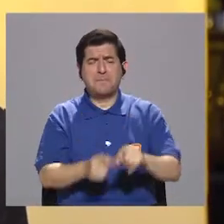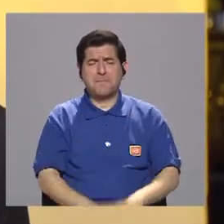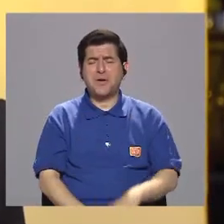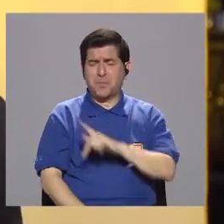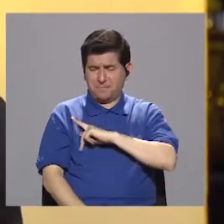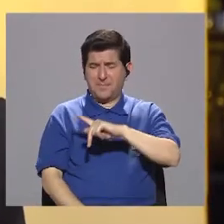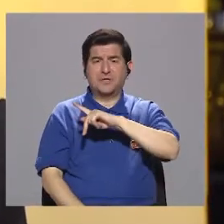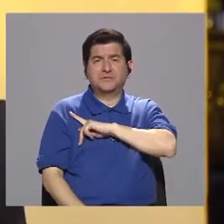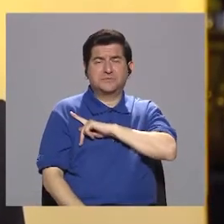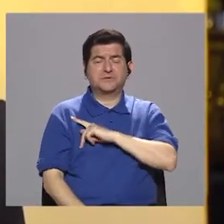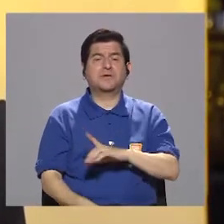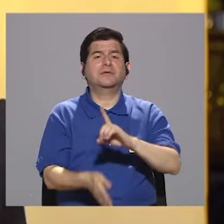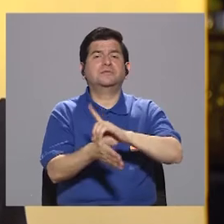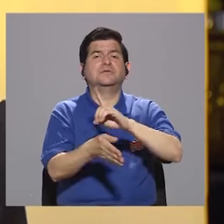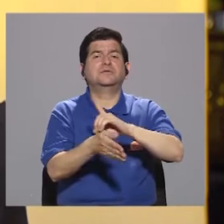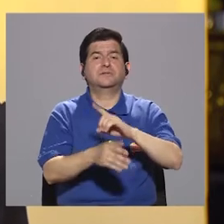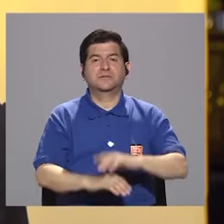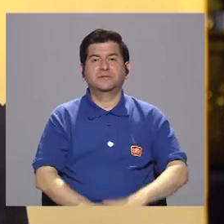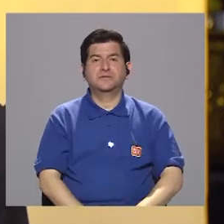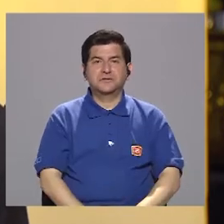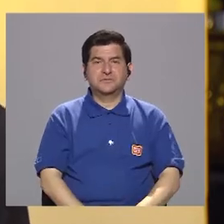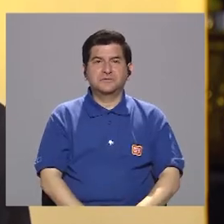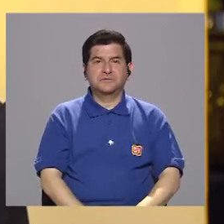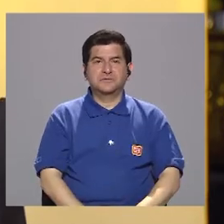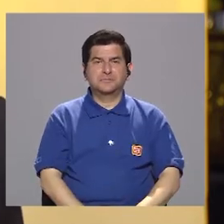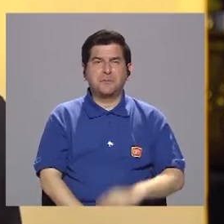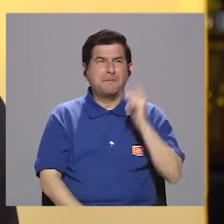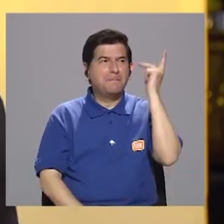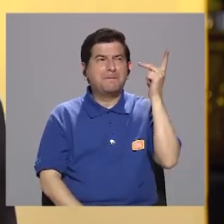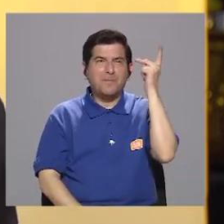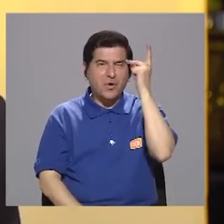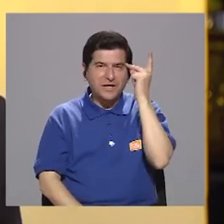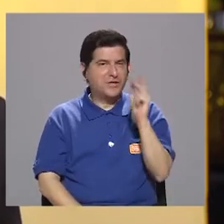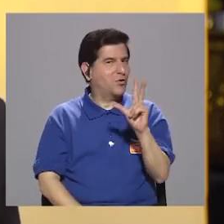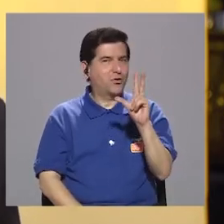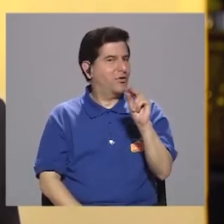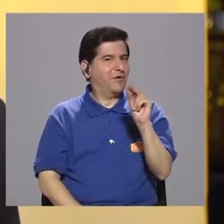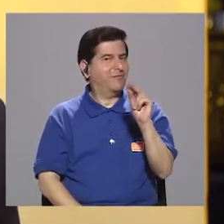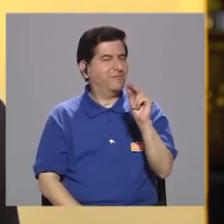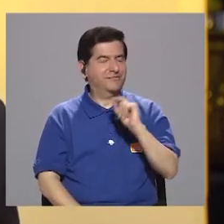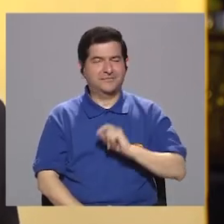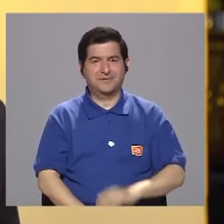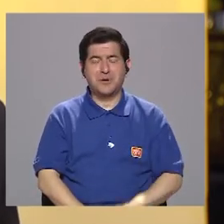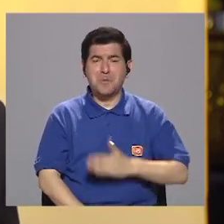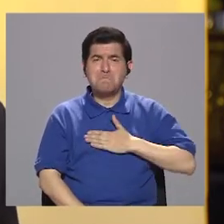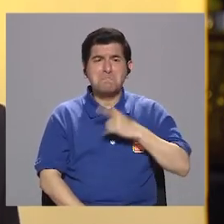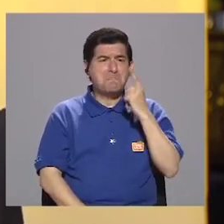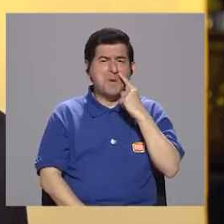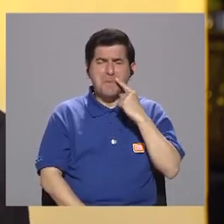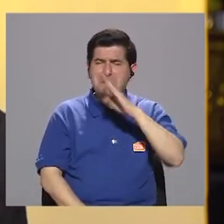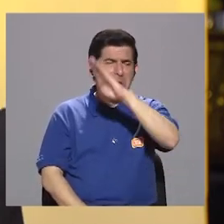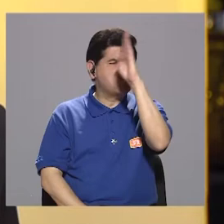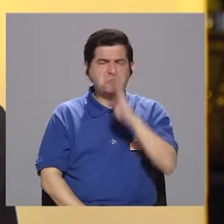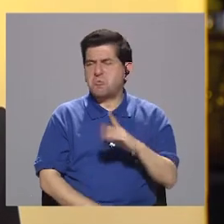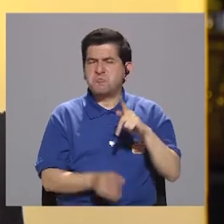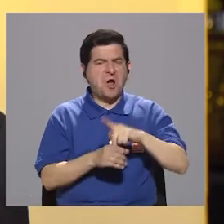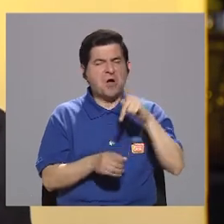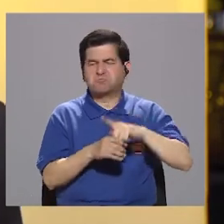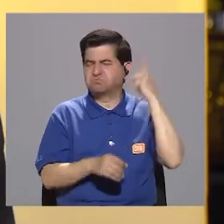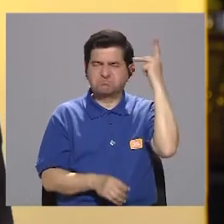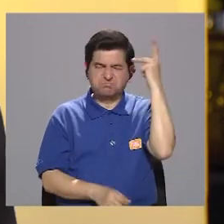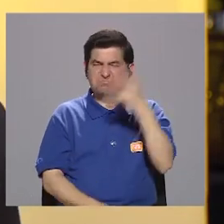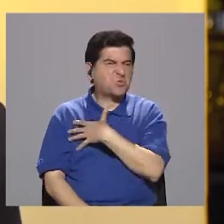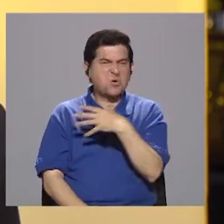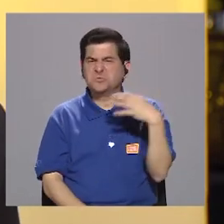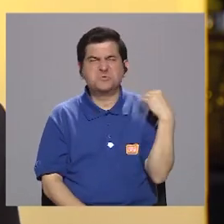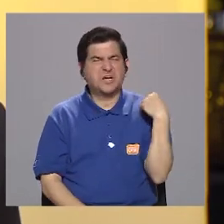personal del doctor. No políticamente, porque papá nunca se metió mucho en política y no le